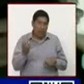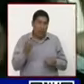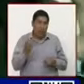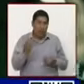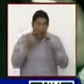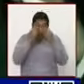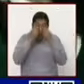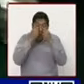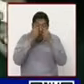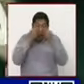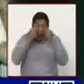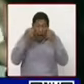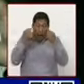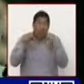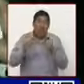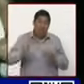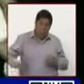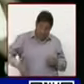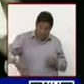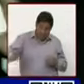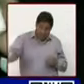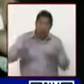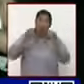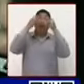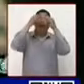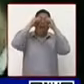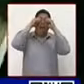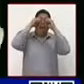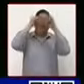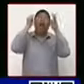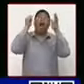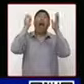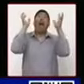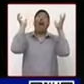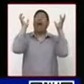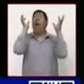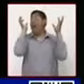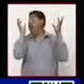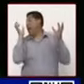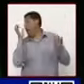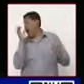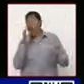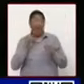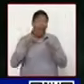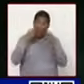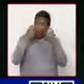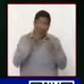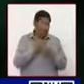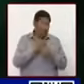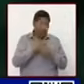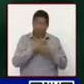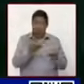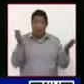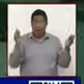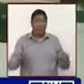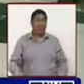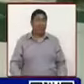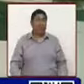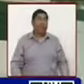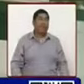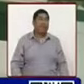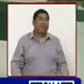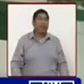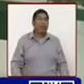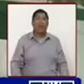las lagañas y te la pones ahí delante de los ojos y puedes ver cosas sobrenaturales.